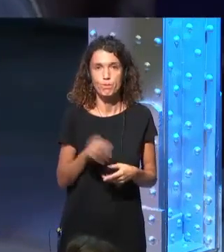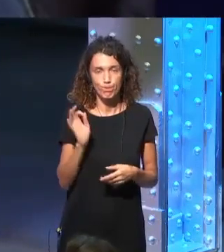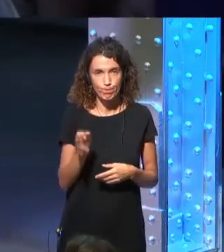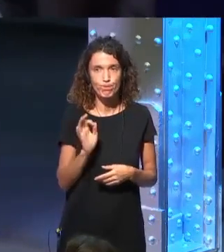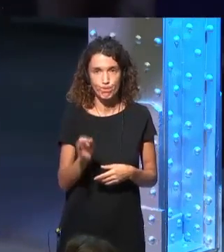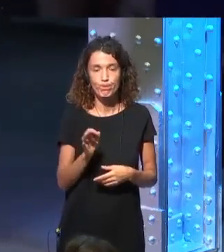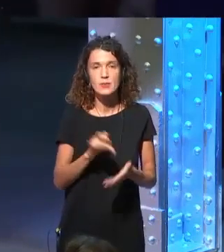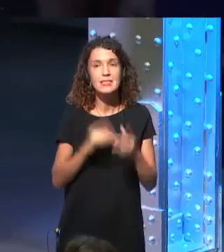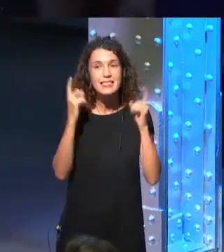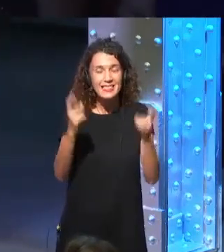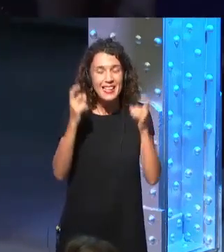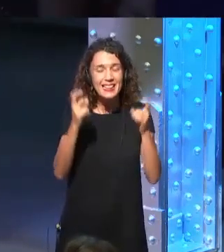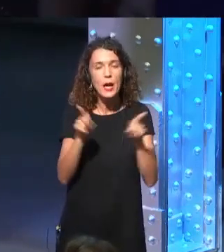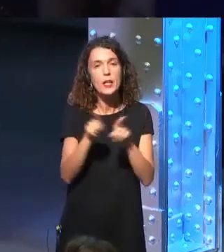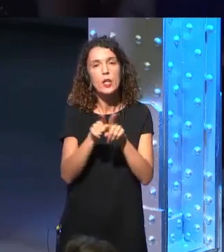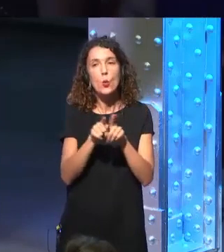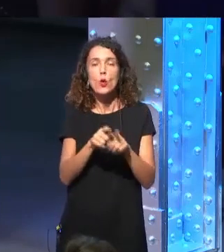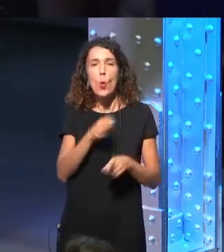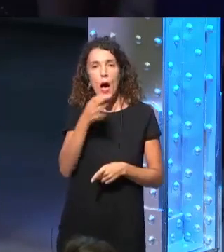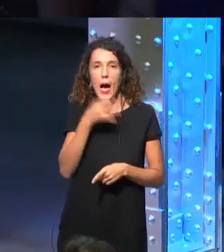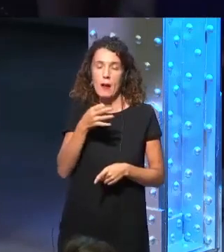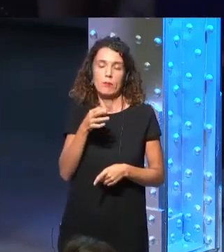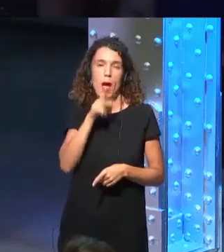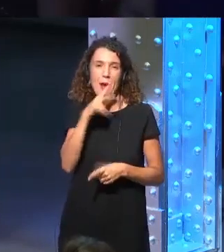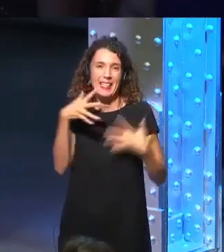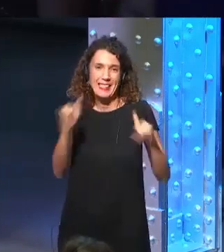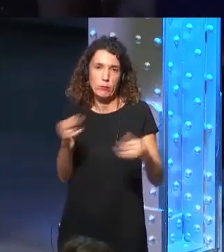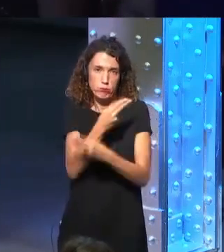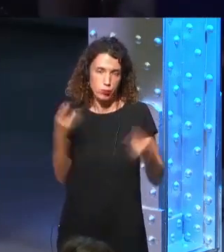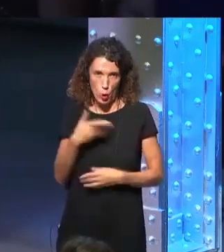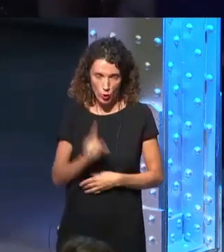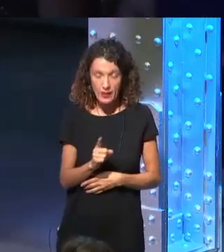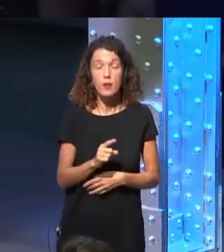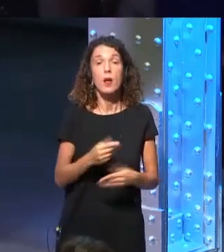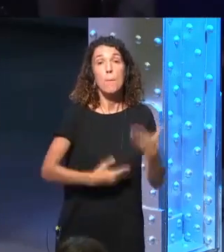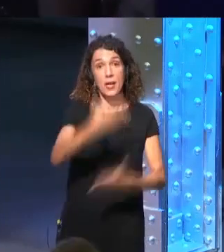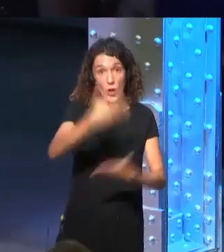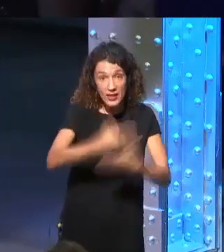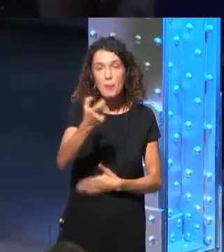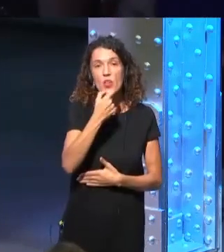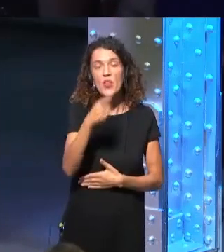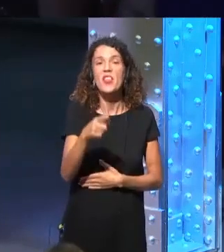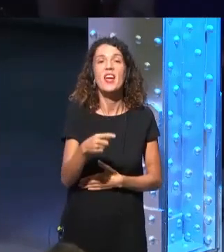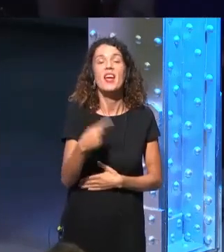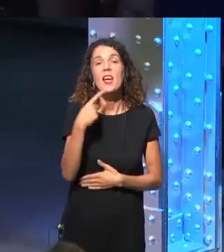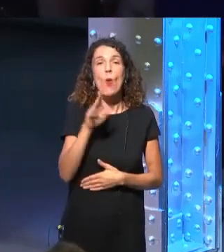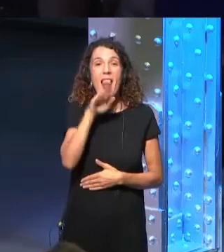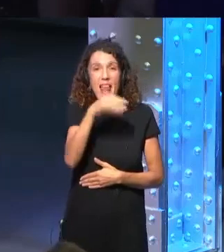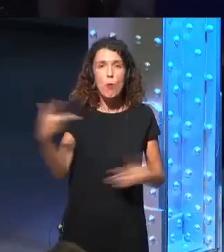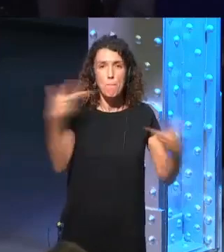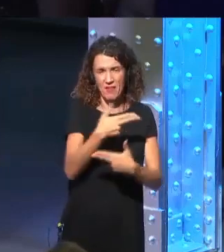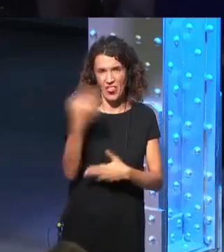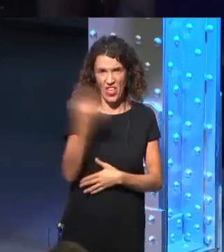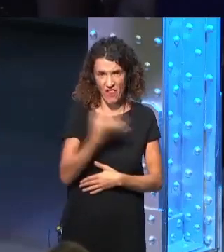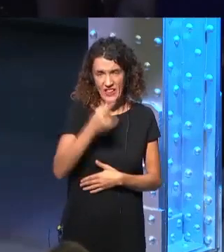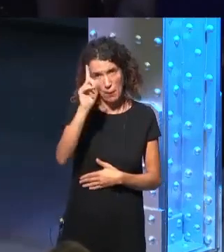es intentar eliminar la forma de que digas nada. Y hay un periodista británico que dice: te tendrían que arrancar la lengua. También me han dicho en una